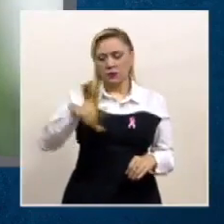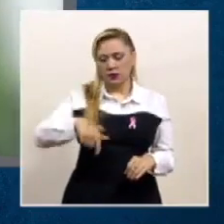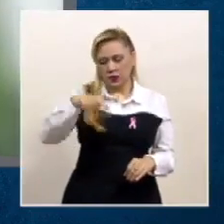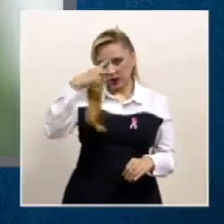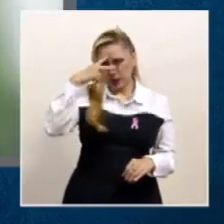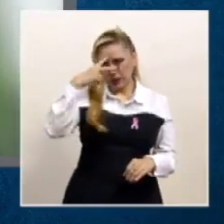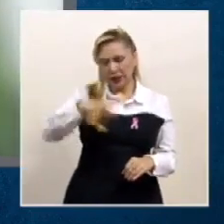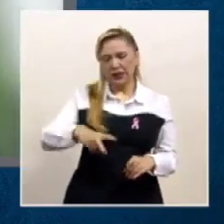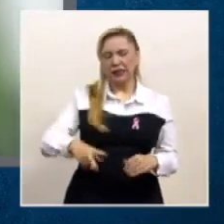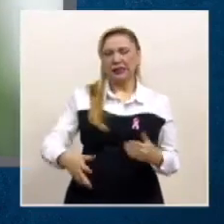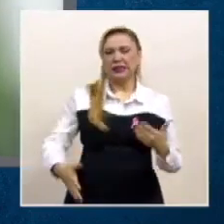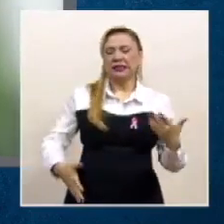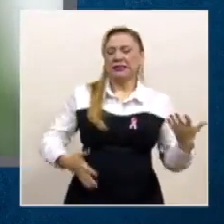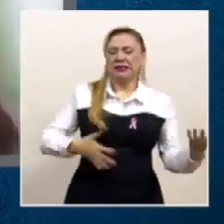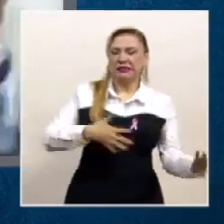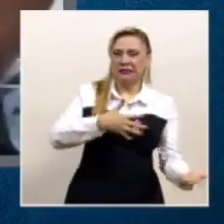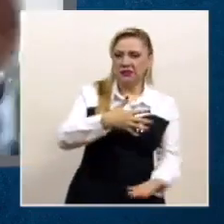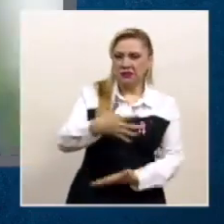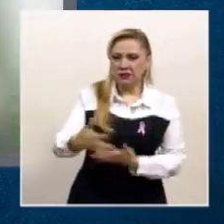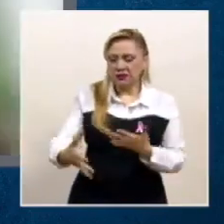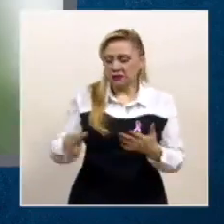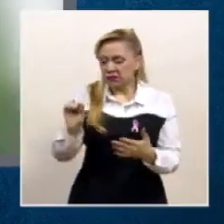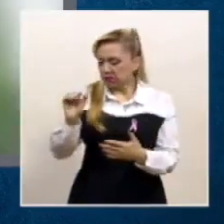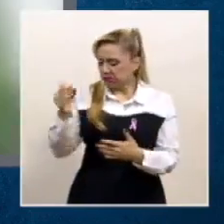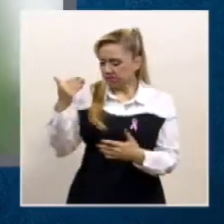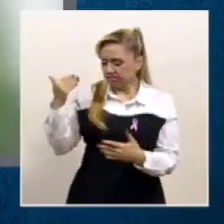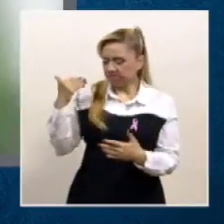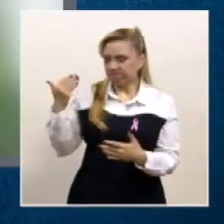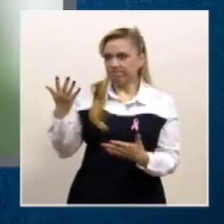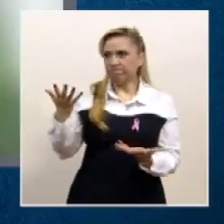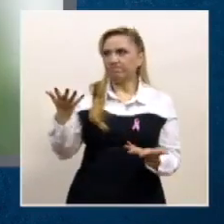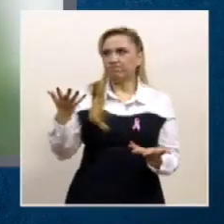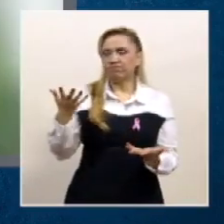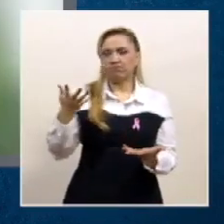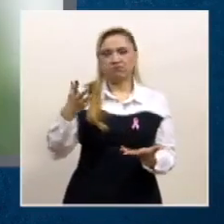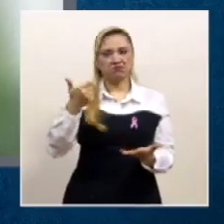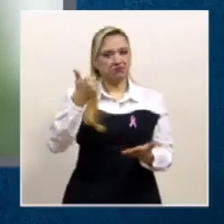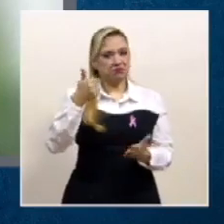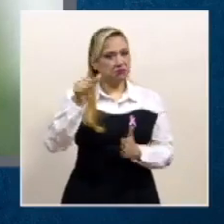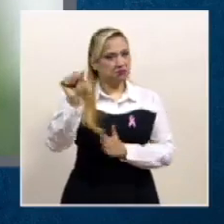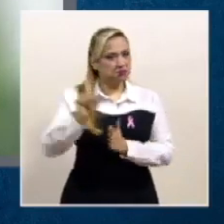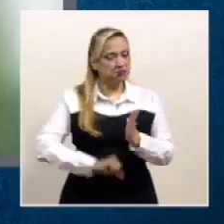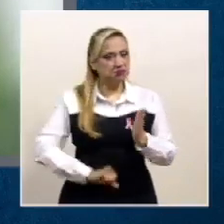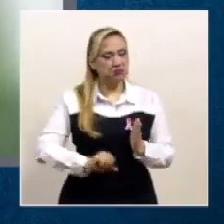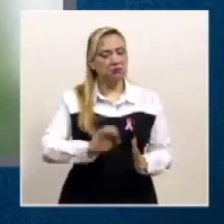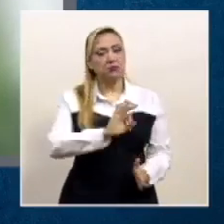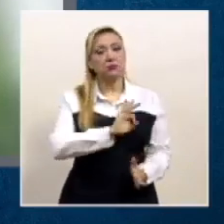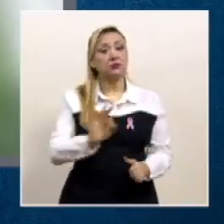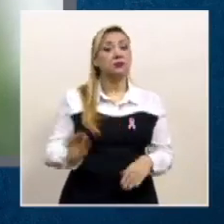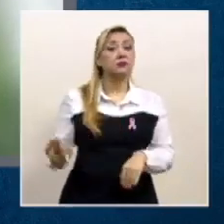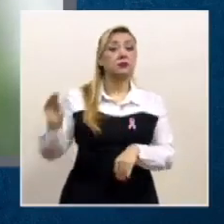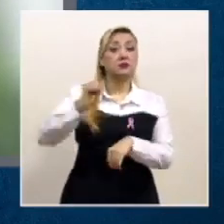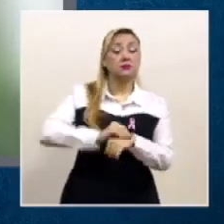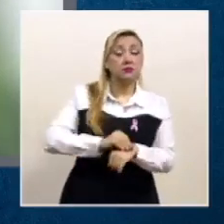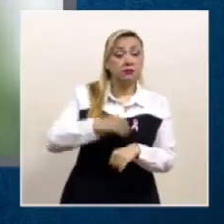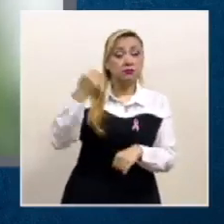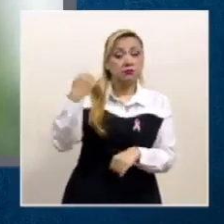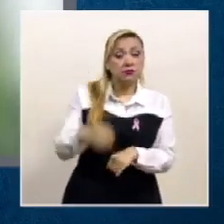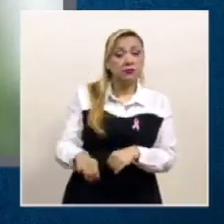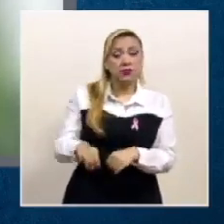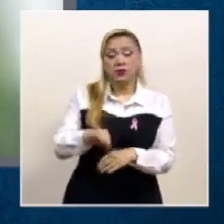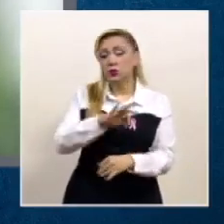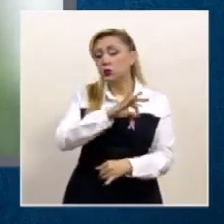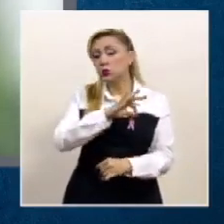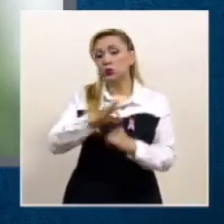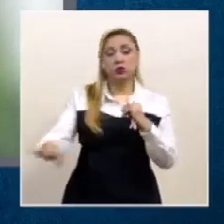país, porque apenas hace no más de medio año se establecieron las observaciones